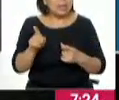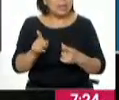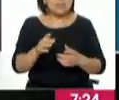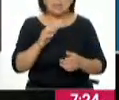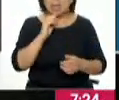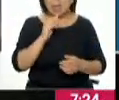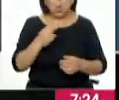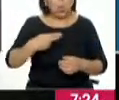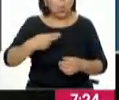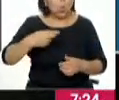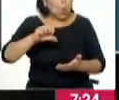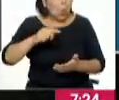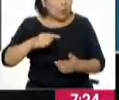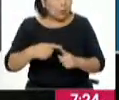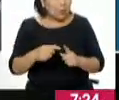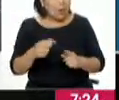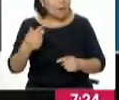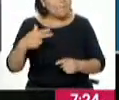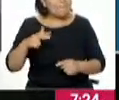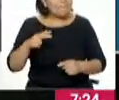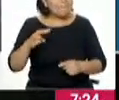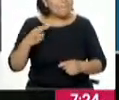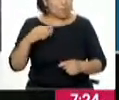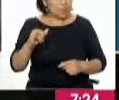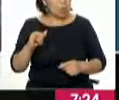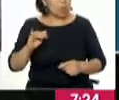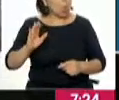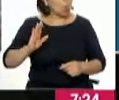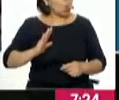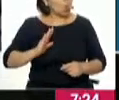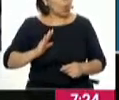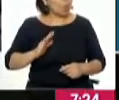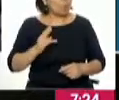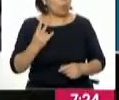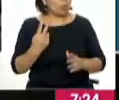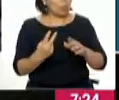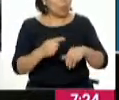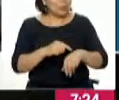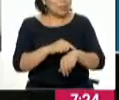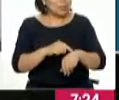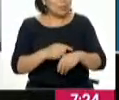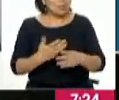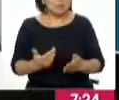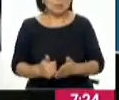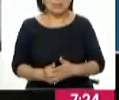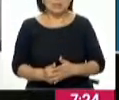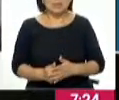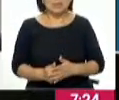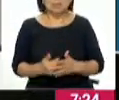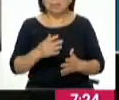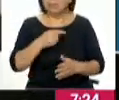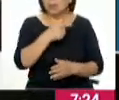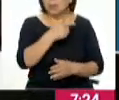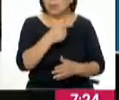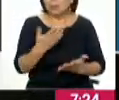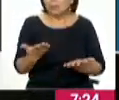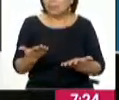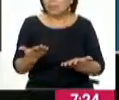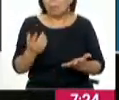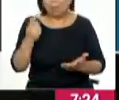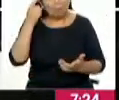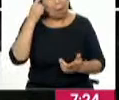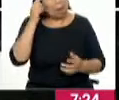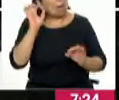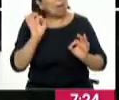que en Guayaquil, por ejemplo, de miércoles a jueves, lo que llovió durante esas 12 horas, debió llover durante toda la semana. Esos eran los